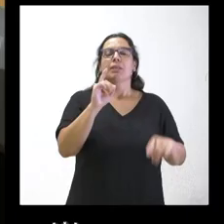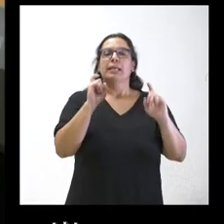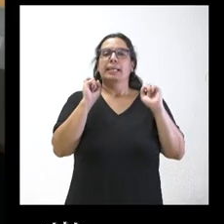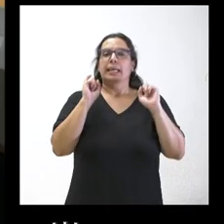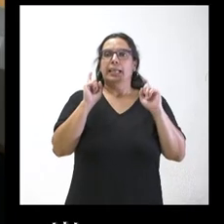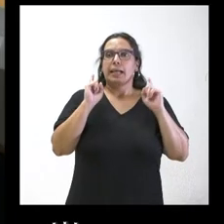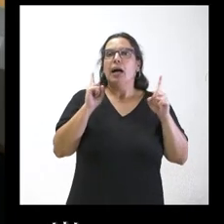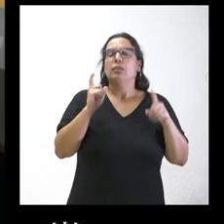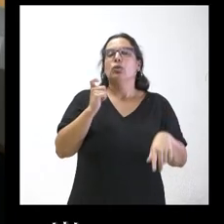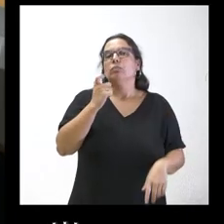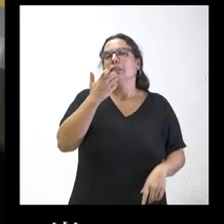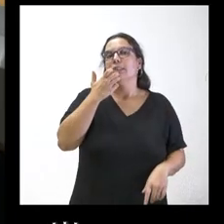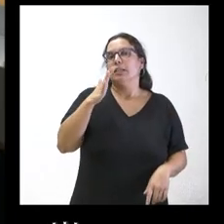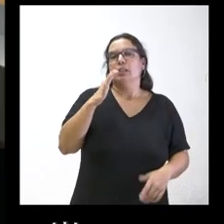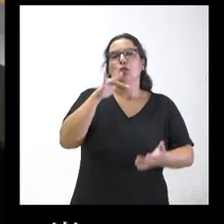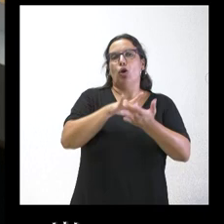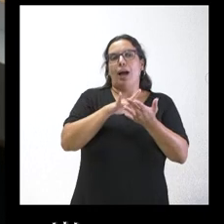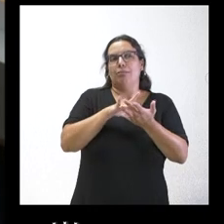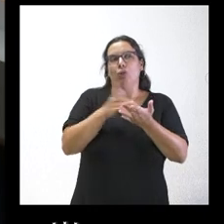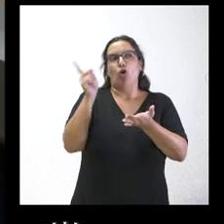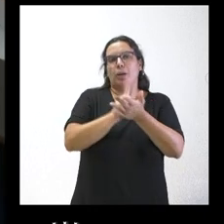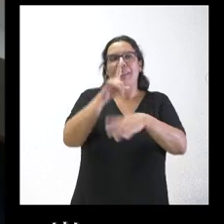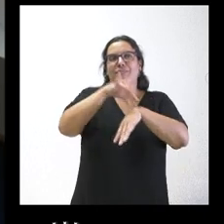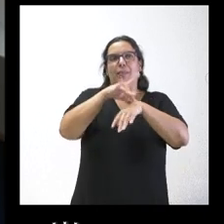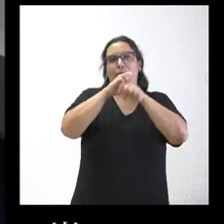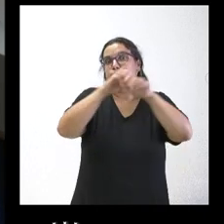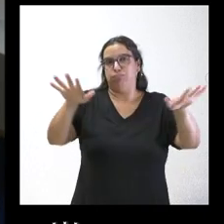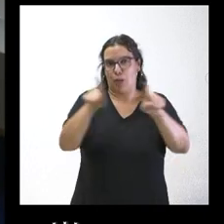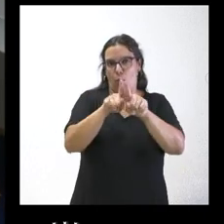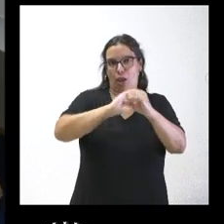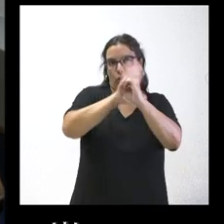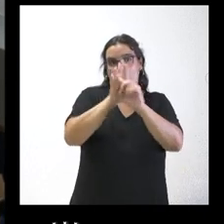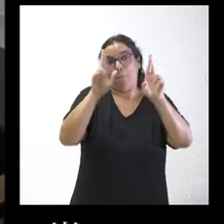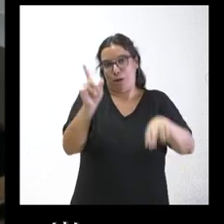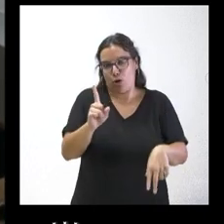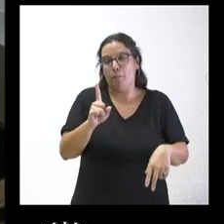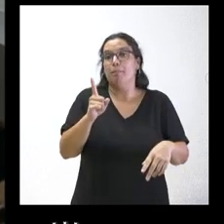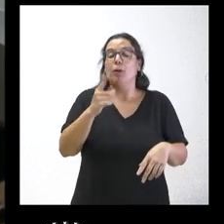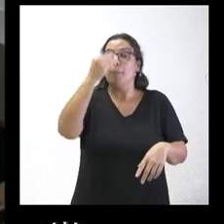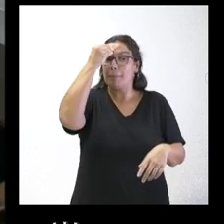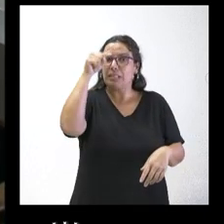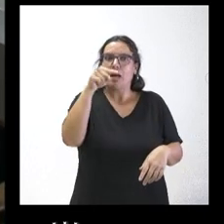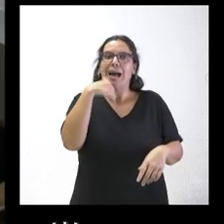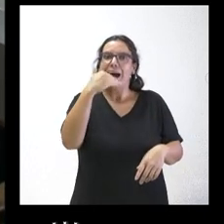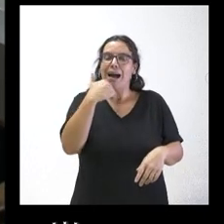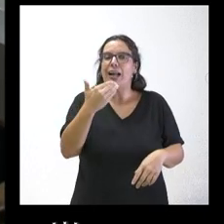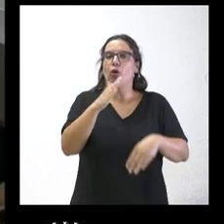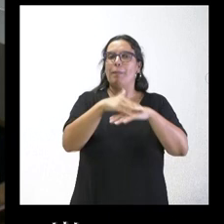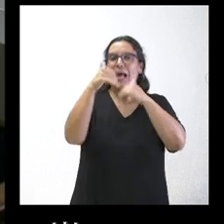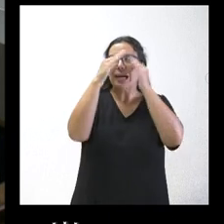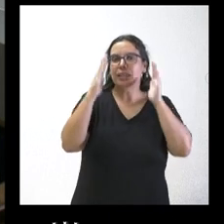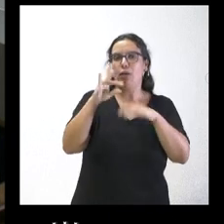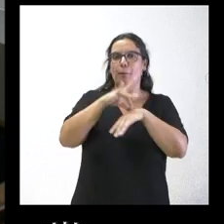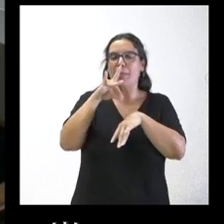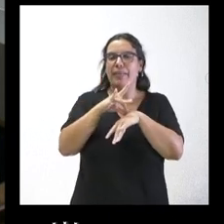que hubiese una pandemia Espero que no se contempla se contempla algo en el tratamiento médico